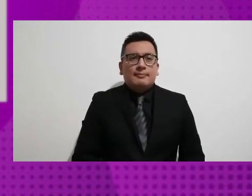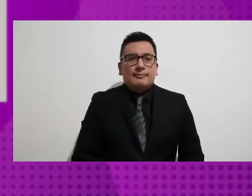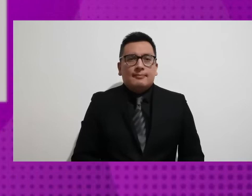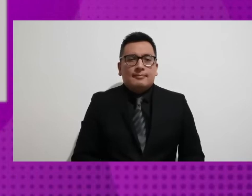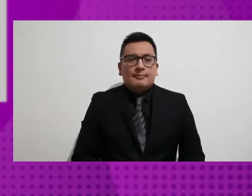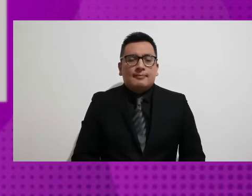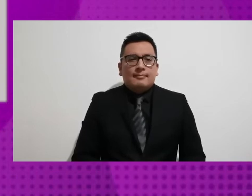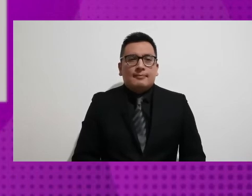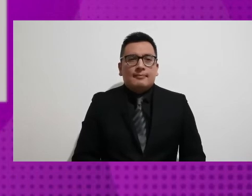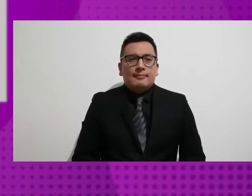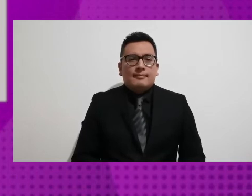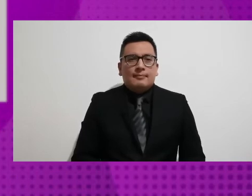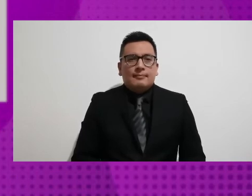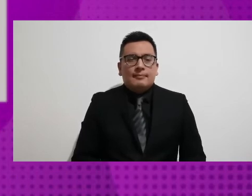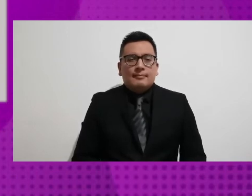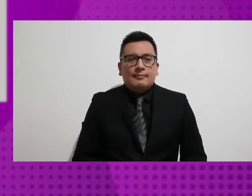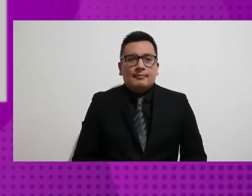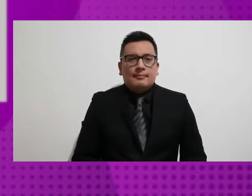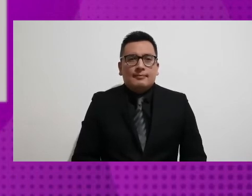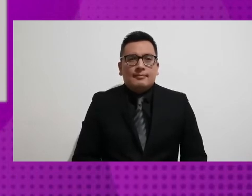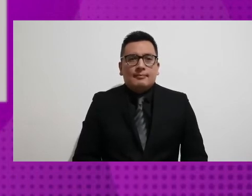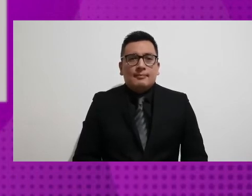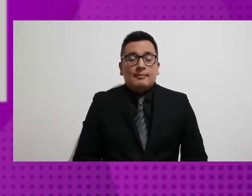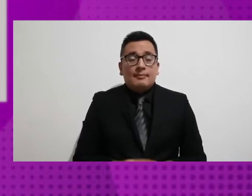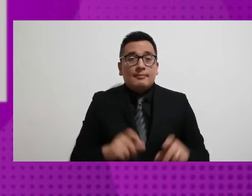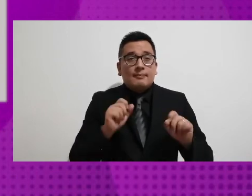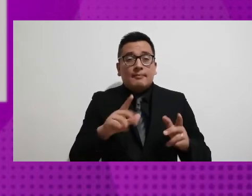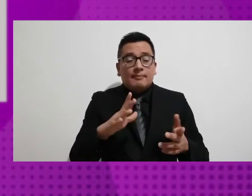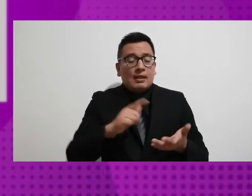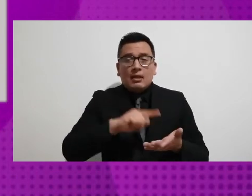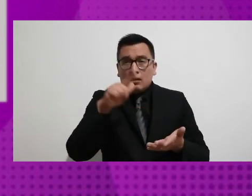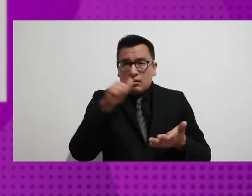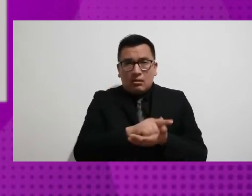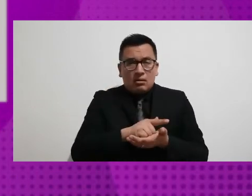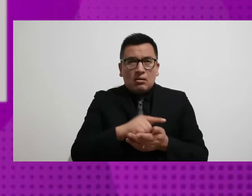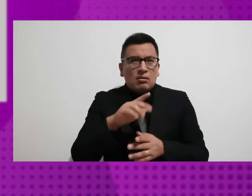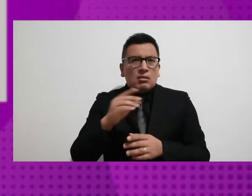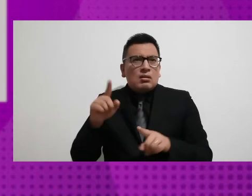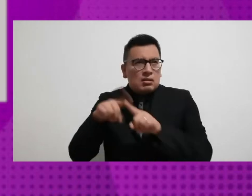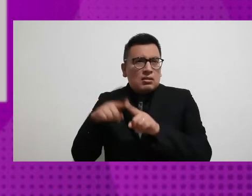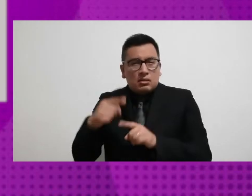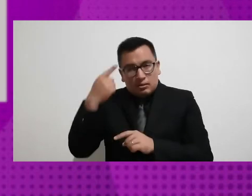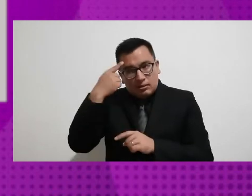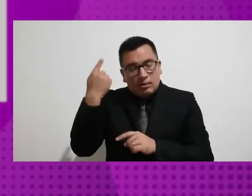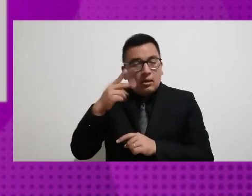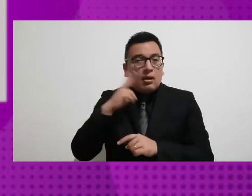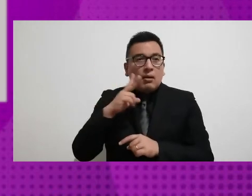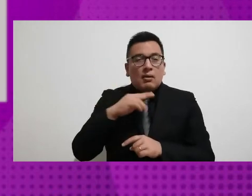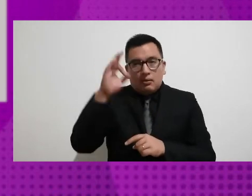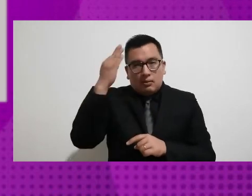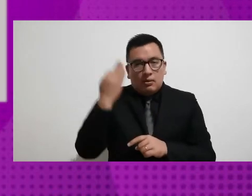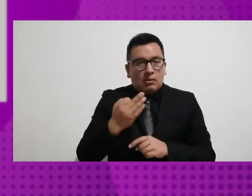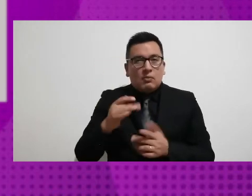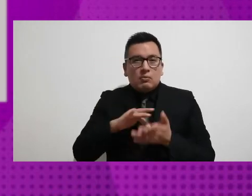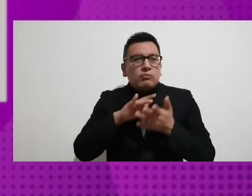lo ha sido la votación electrónica. Asimismo, se aborda el papel de las leyes generales en la